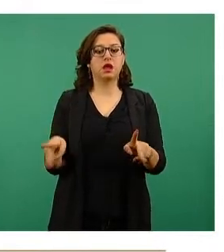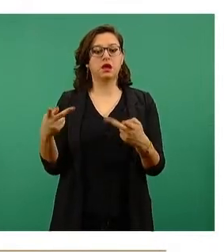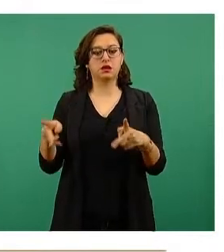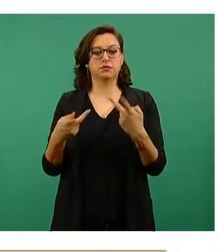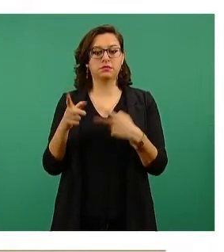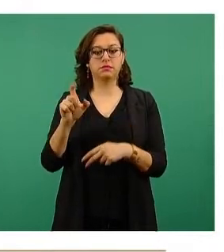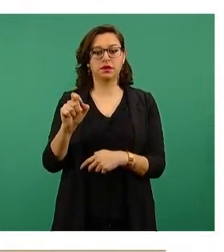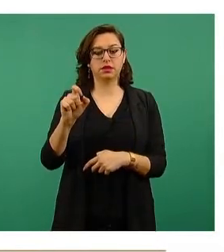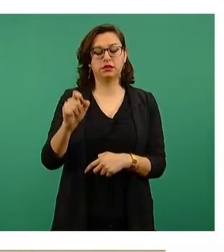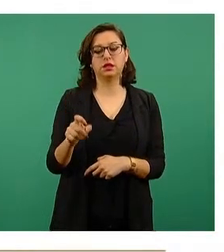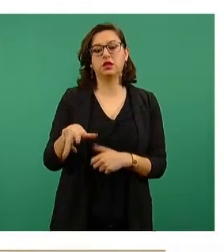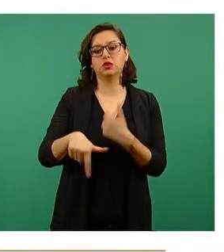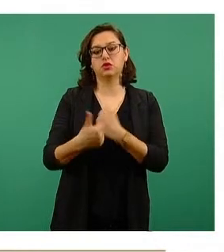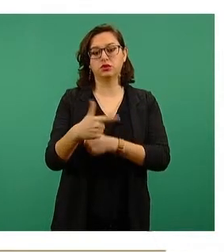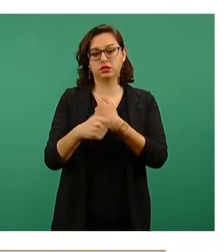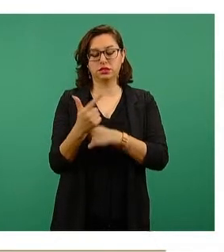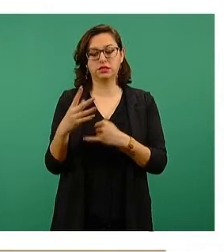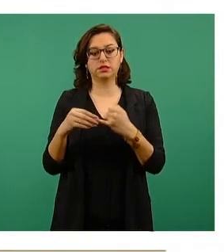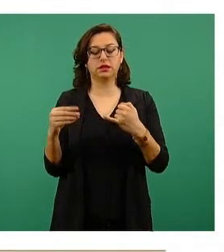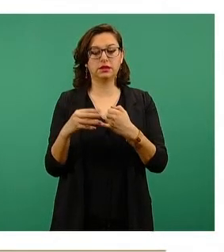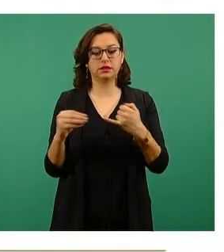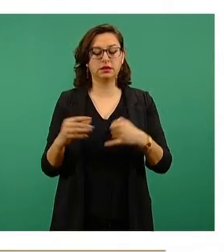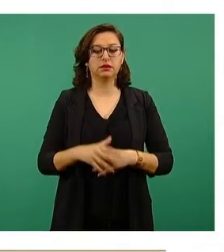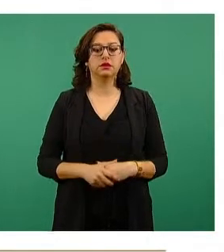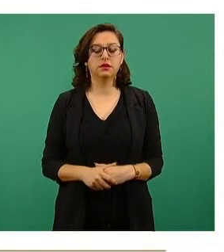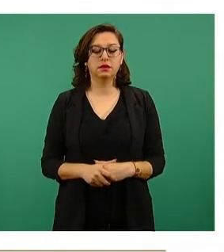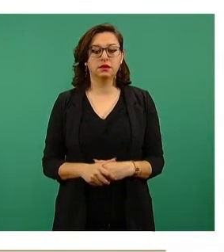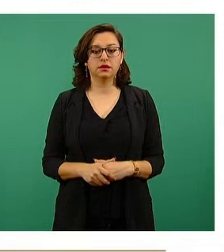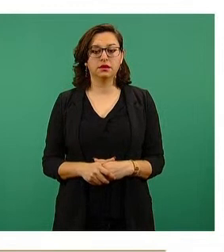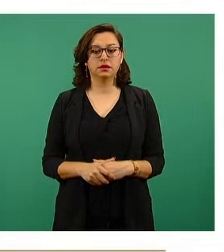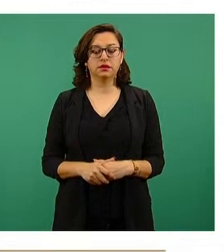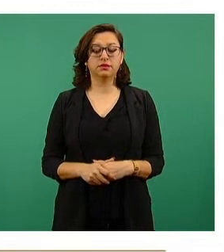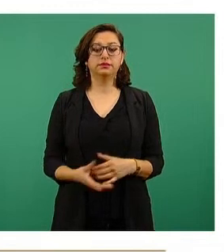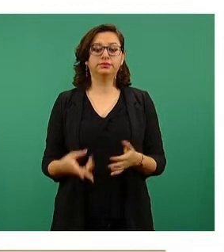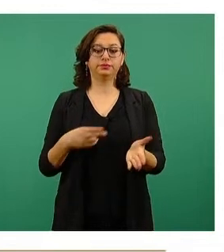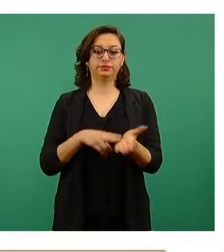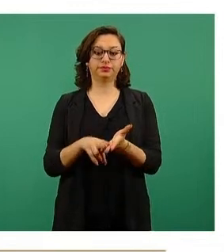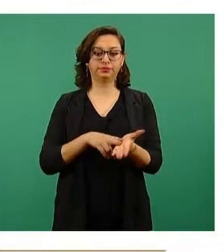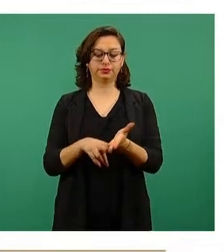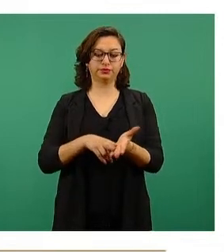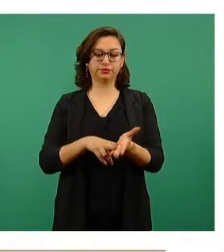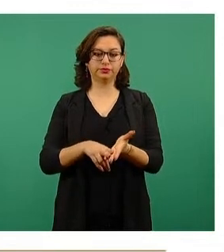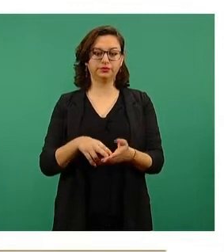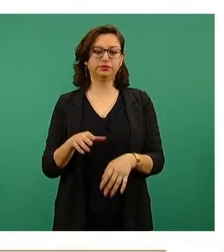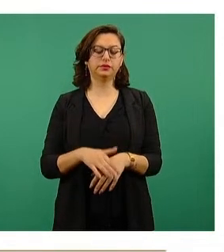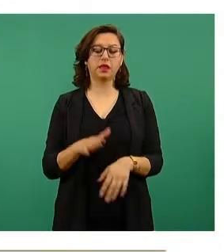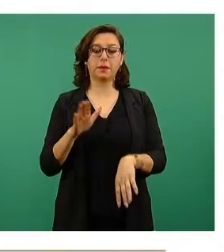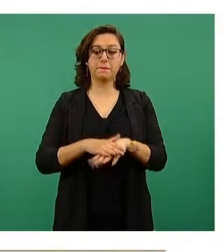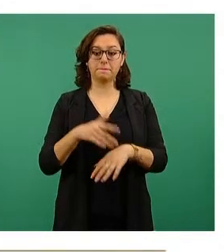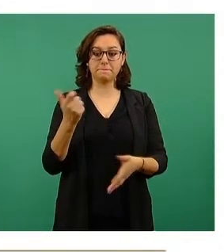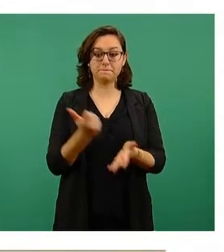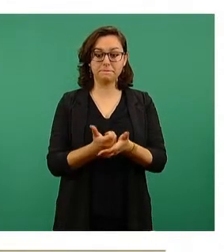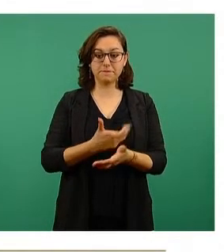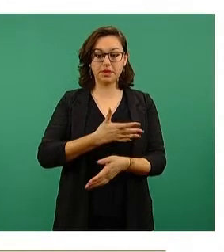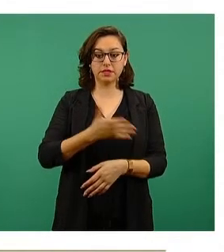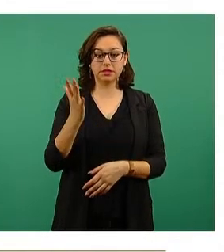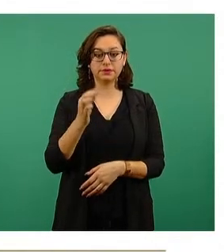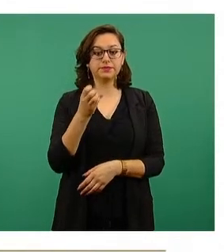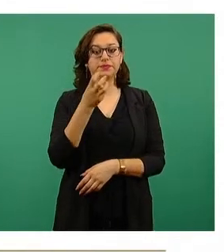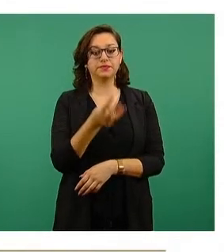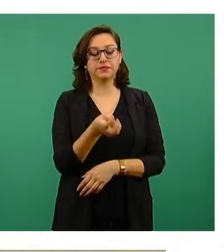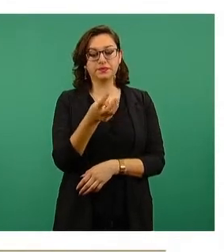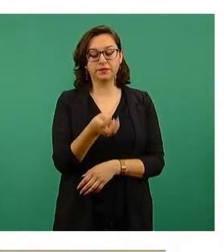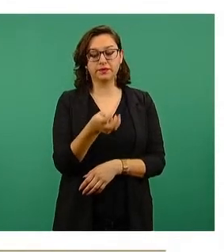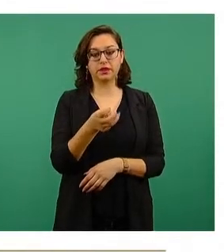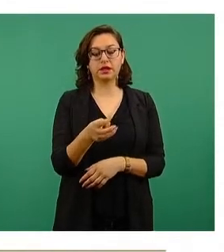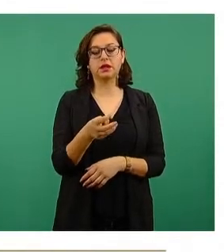público de 20 pesos con 12 centavos por litro. Respecto al diésel, el margen más alto, con 3 pesos con 13 centavos,